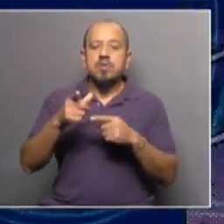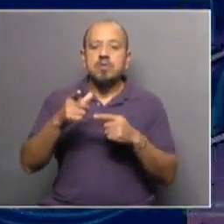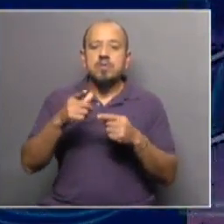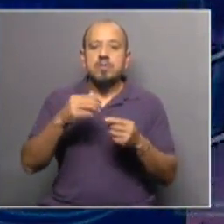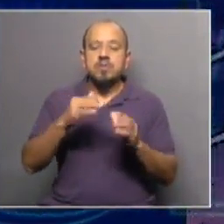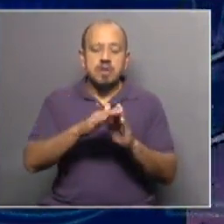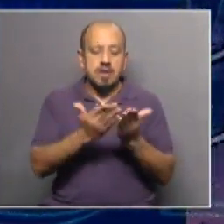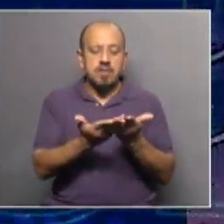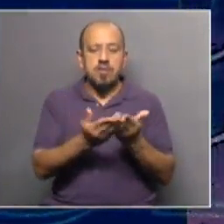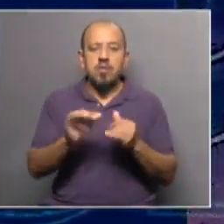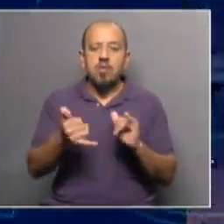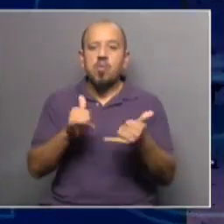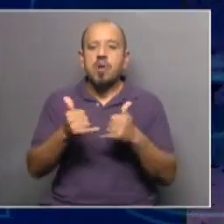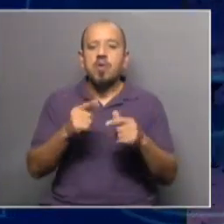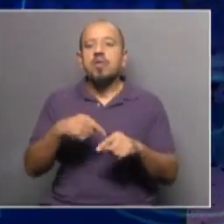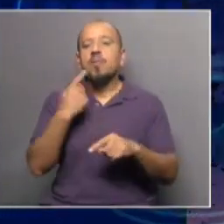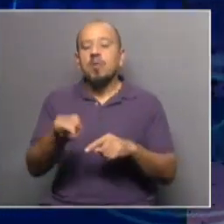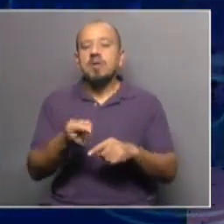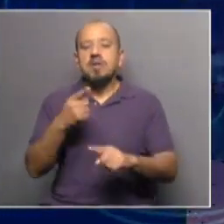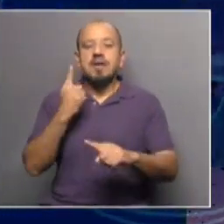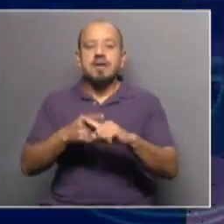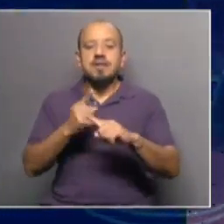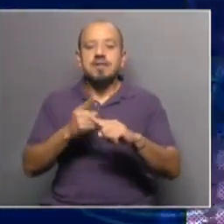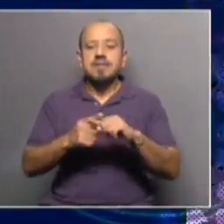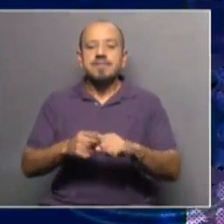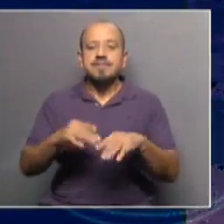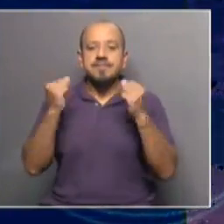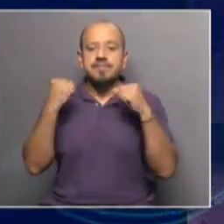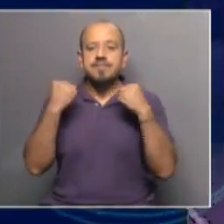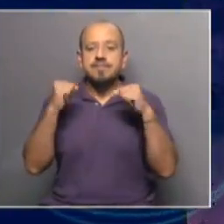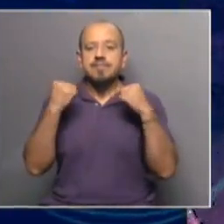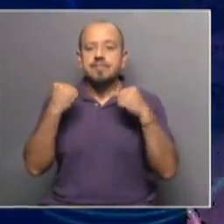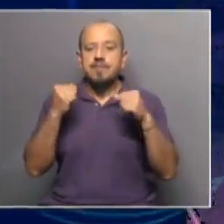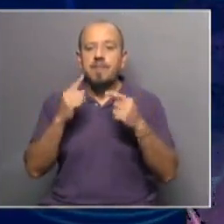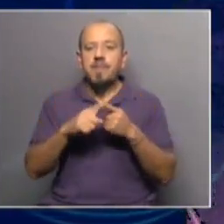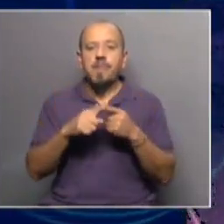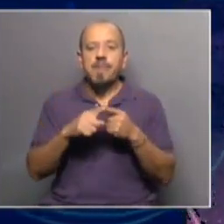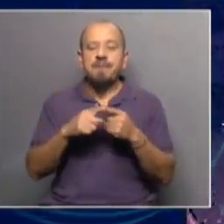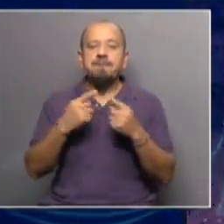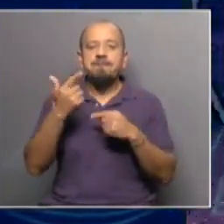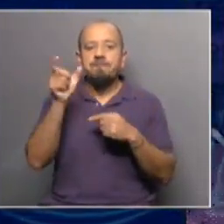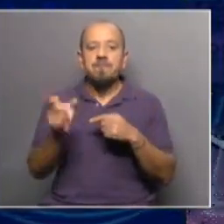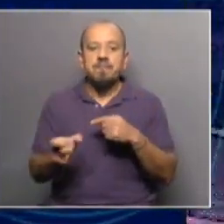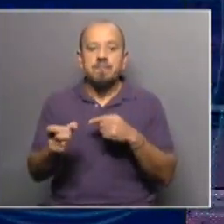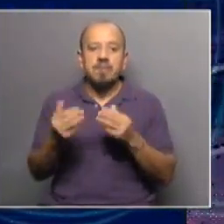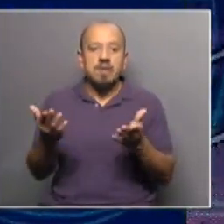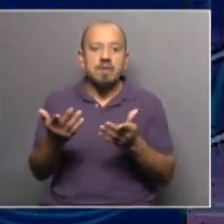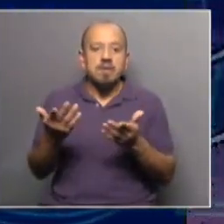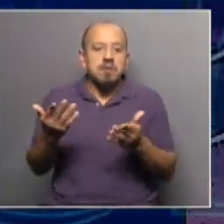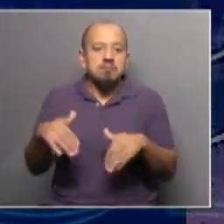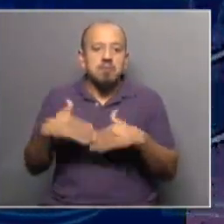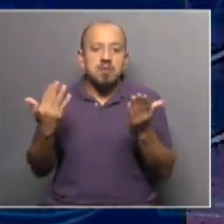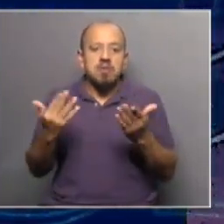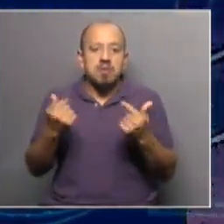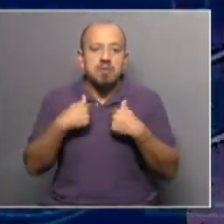Ezequiel Fernández Moore se llama Juego, luego existo. El deportista, por supuesto que es una persona como cualquiera de nosotros y